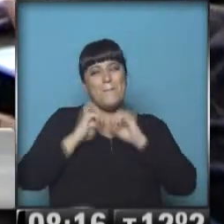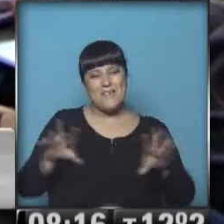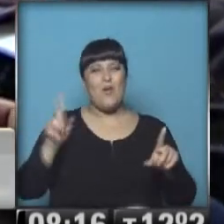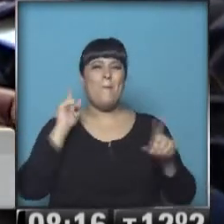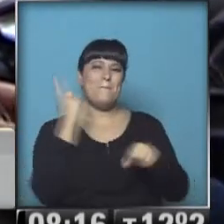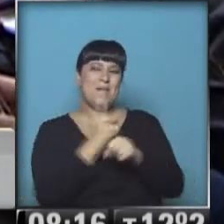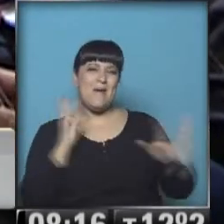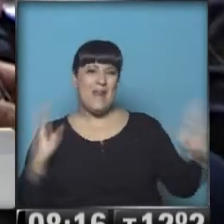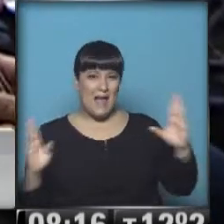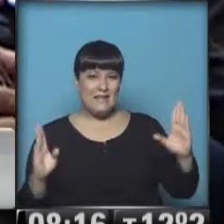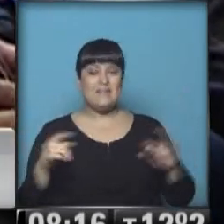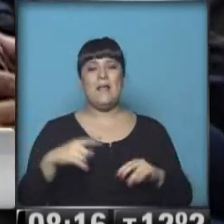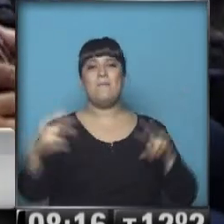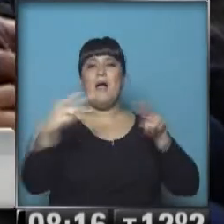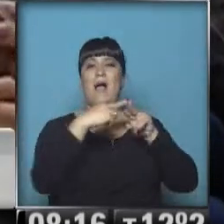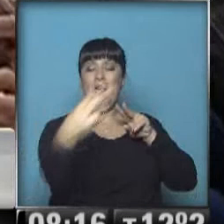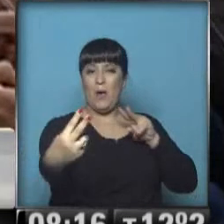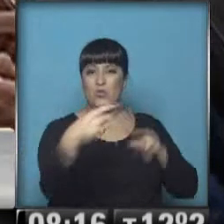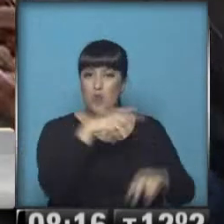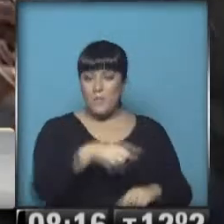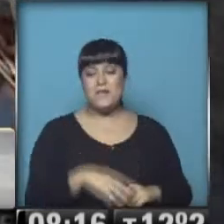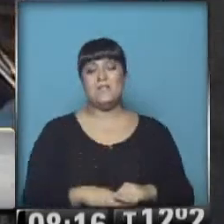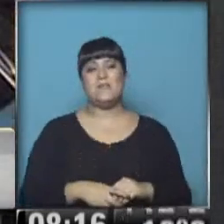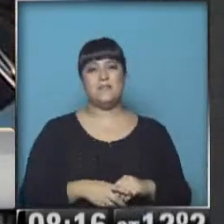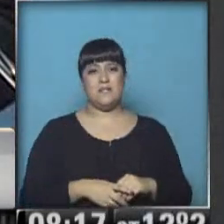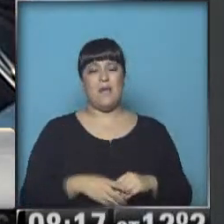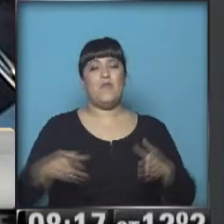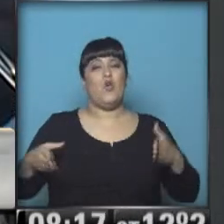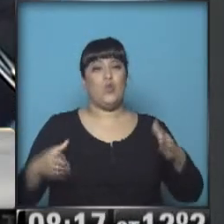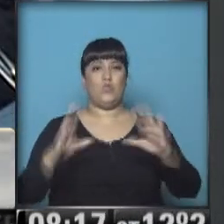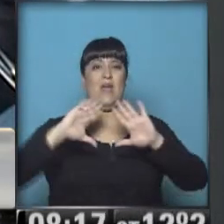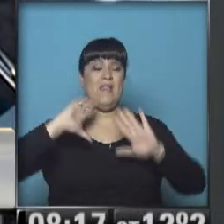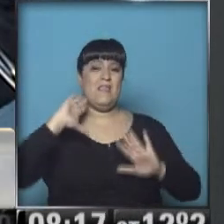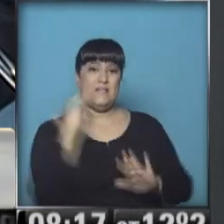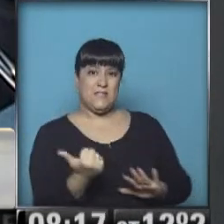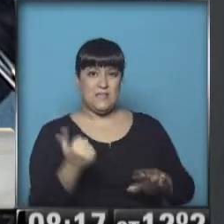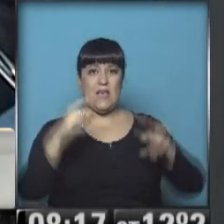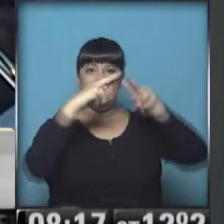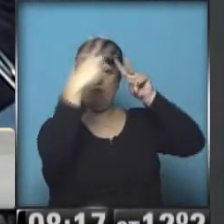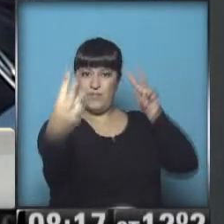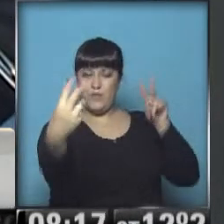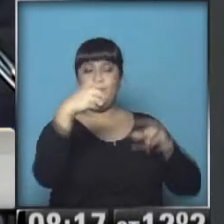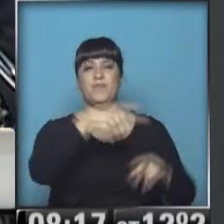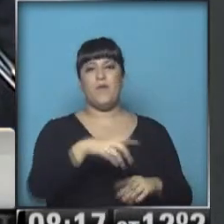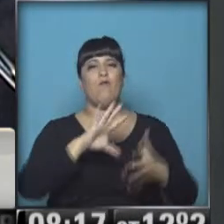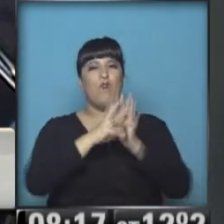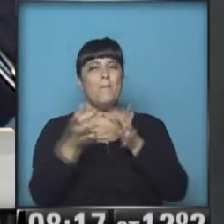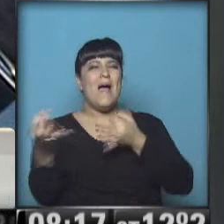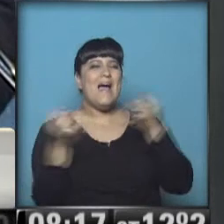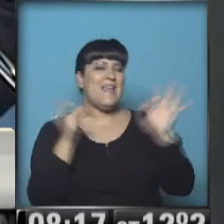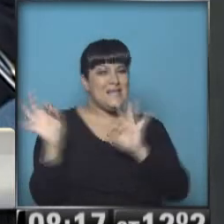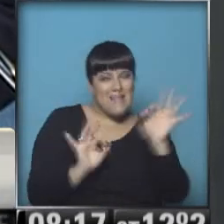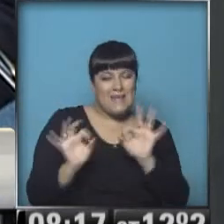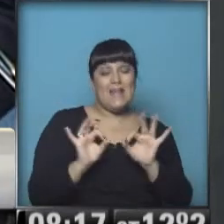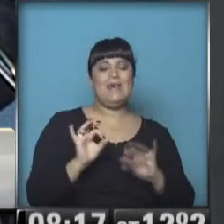etapa de la autovía sobre la ruta 16 es un corredor bioceánico de carácter estratégico que une el